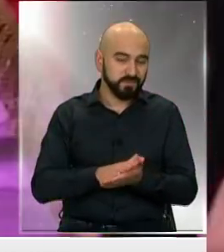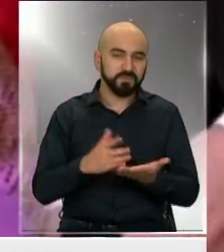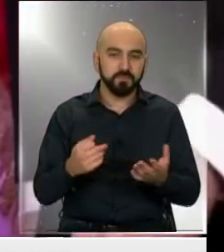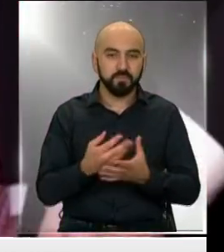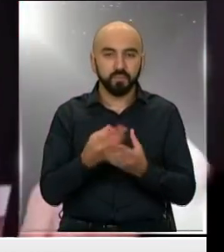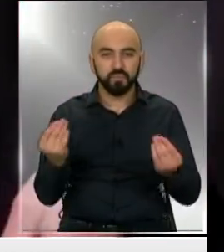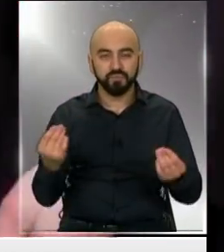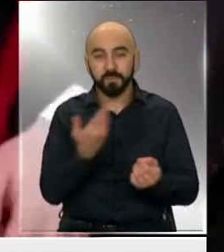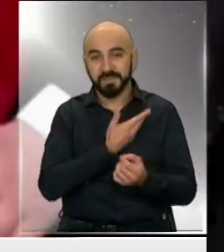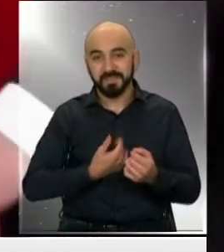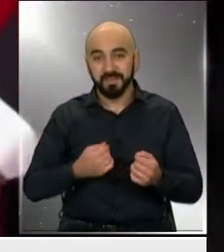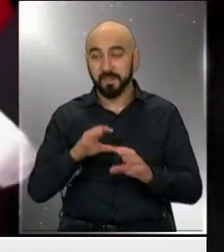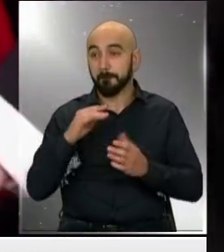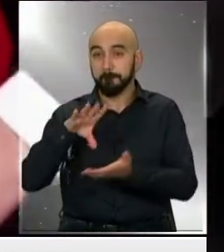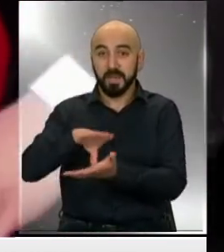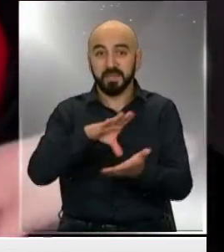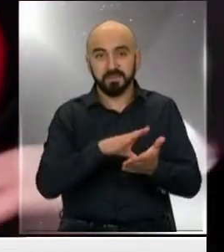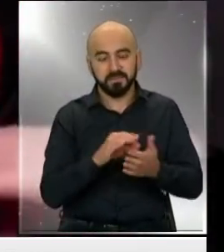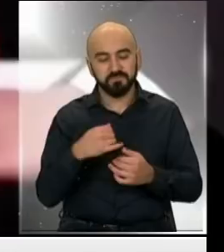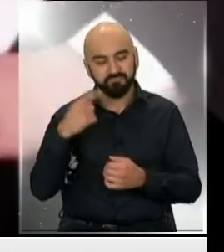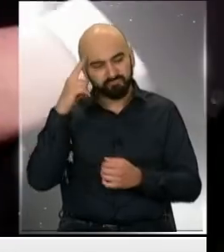han valorado su imagen.